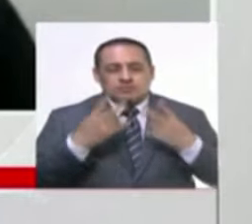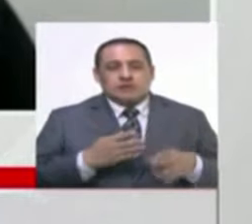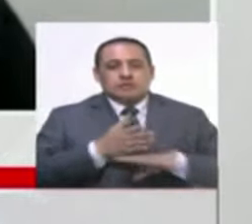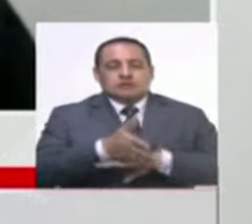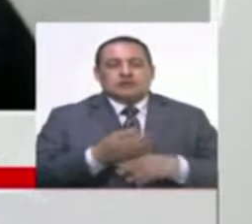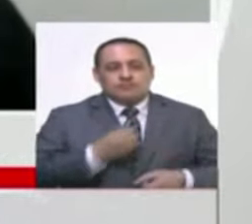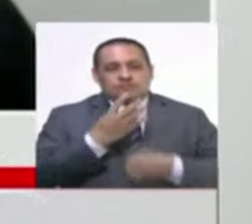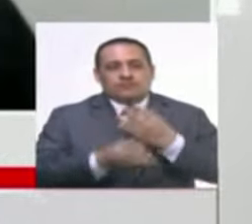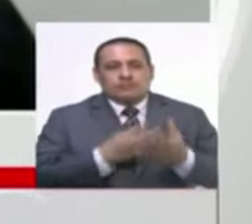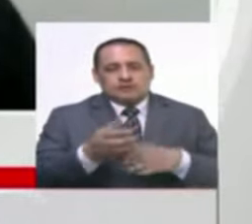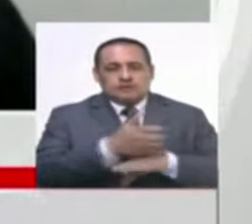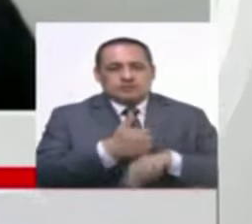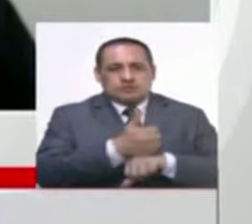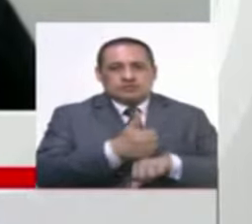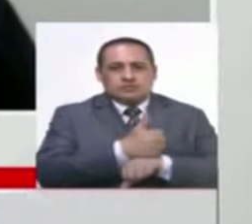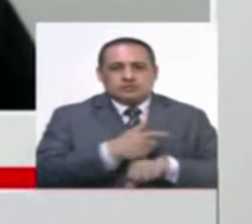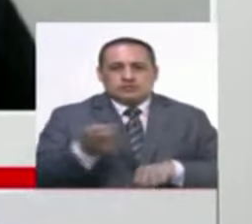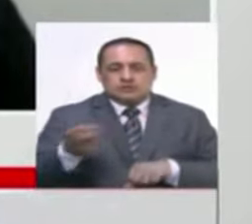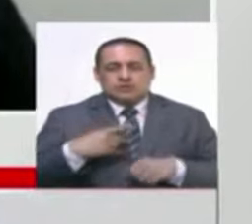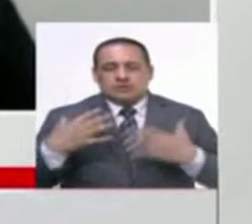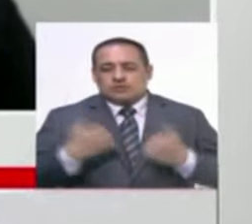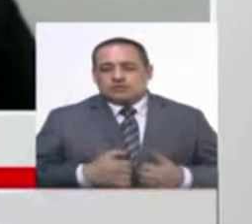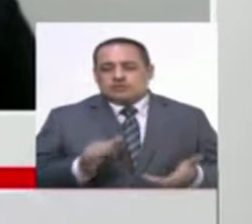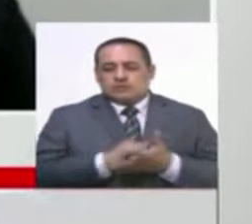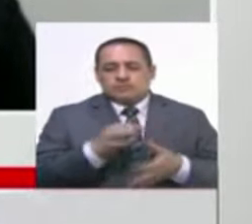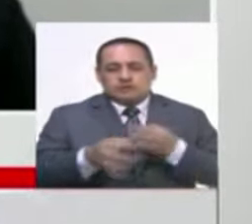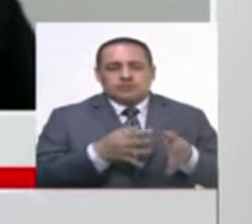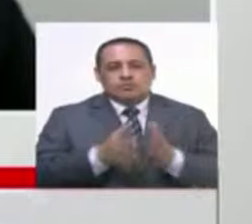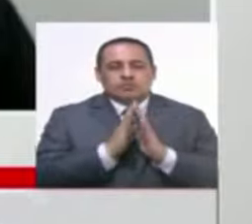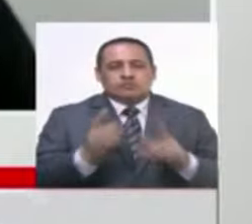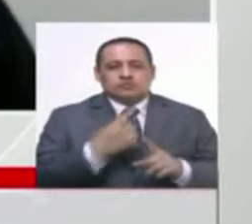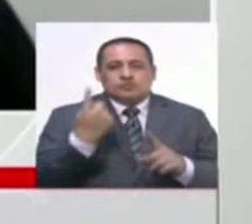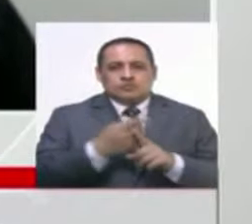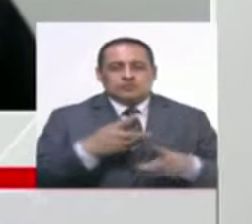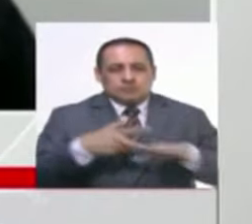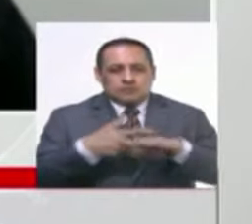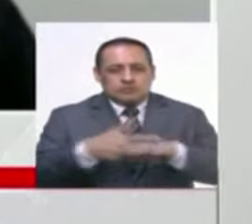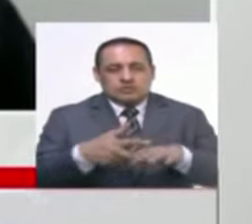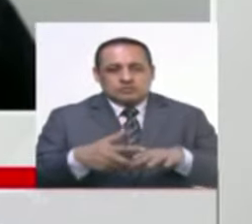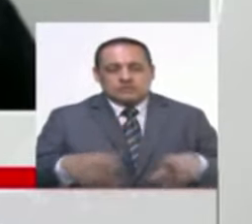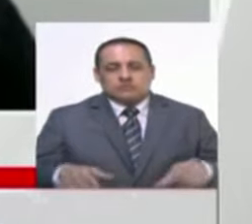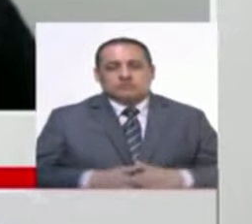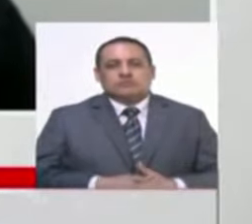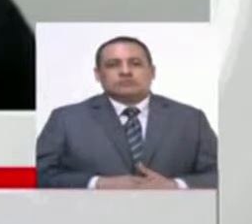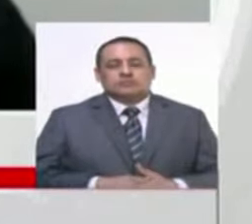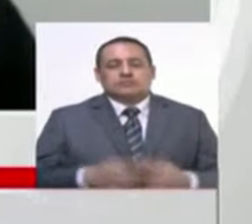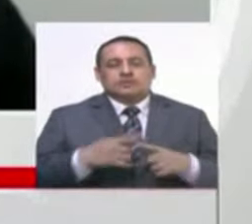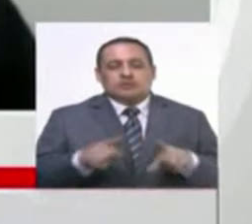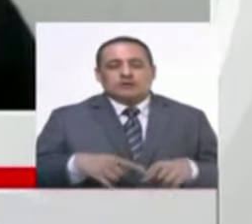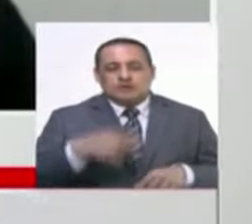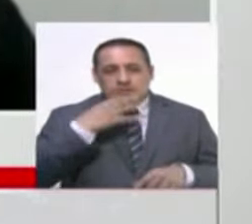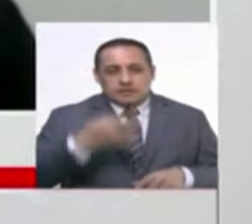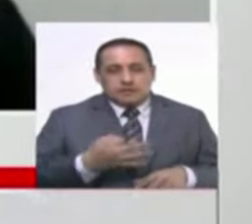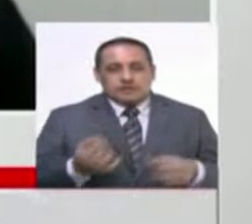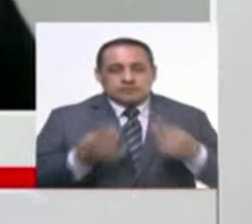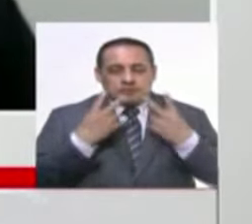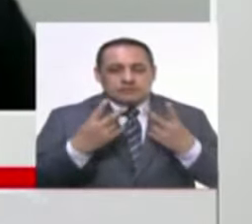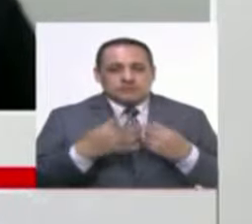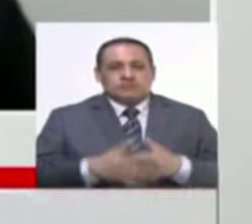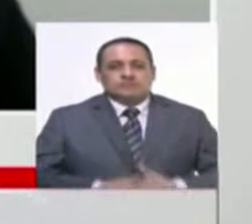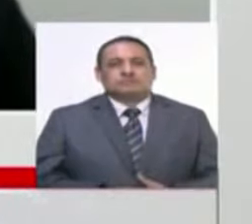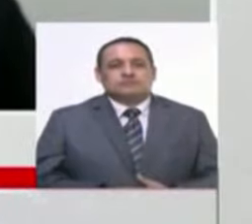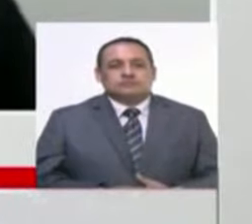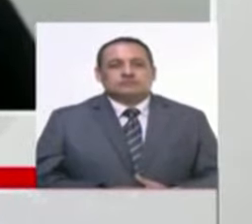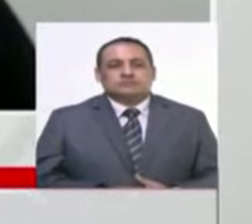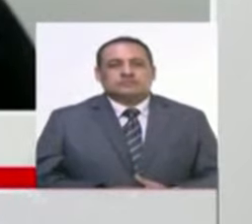pasar del asesoramiento del doctor Julio Rodríguez, que me dijo, por favor, solamente da unas pautas, pero la verdad,